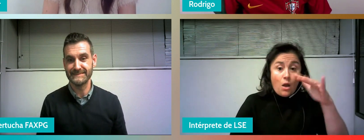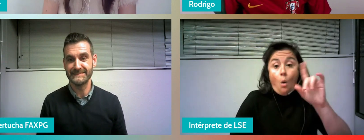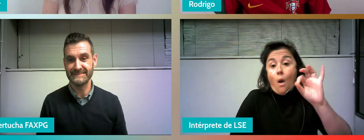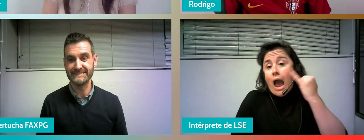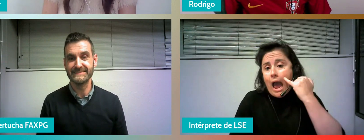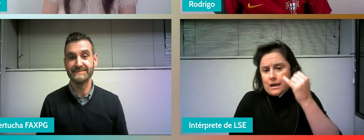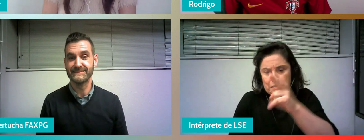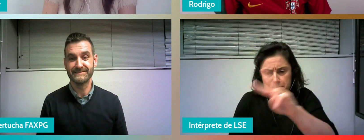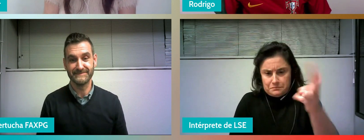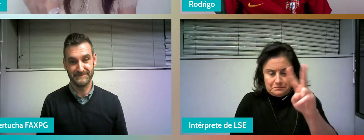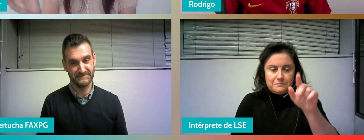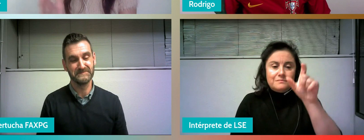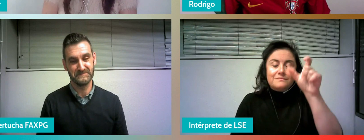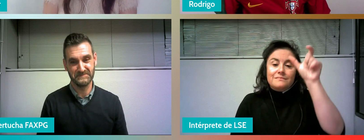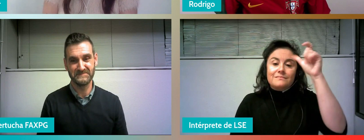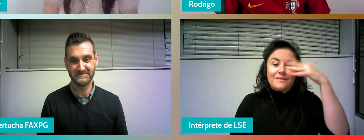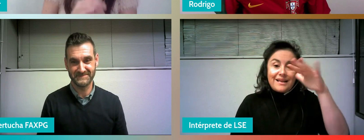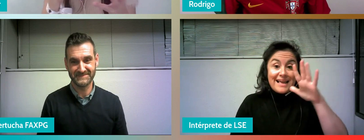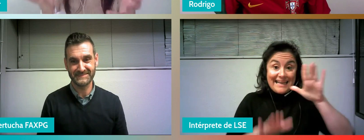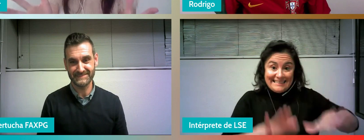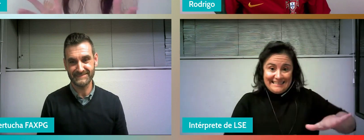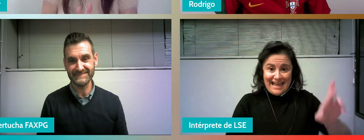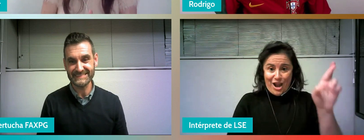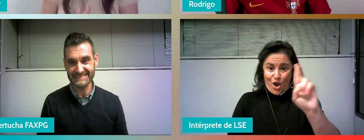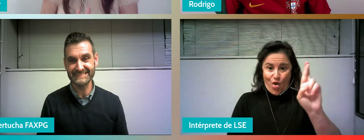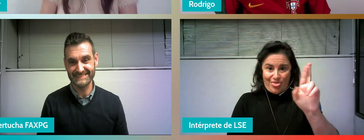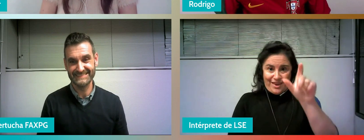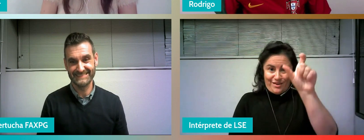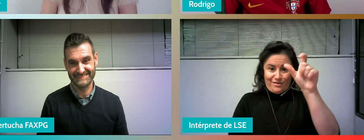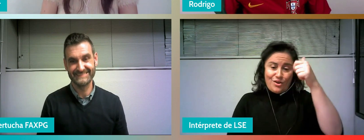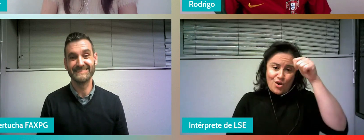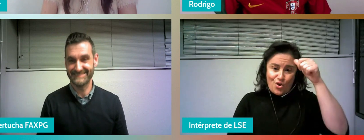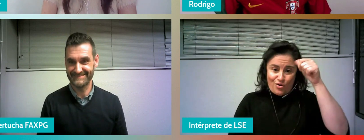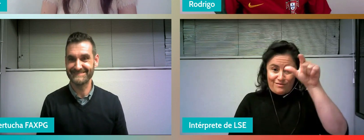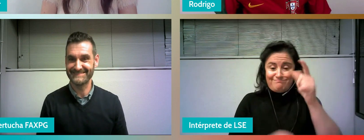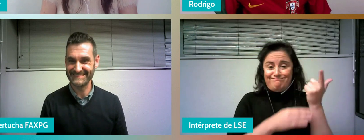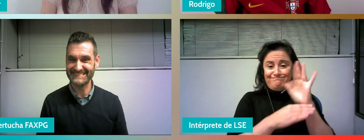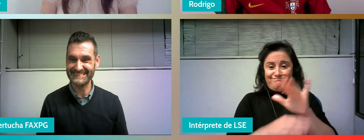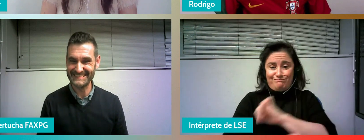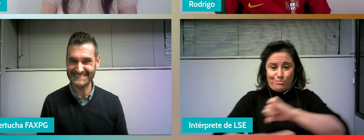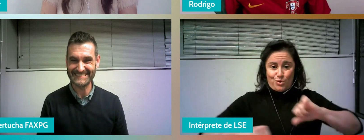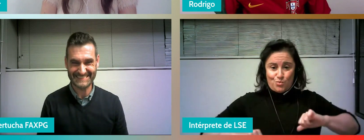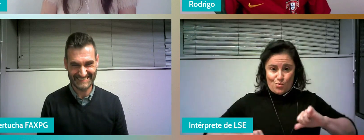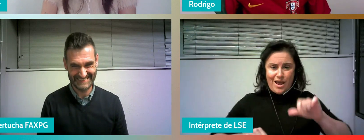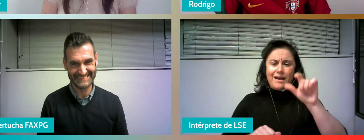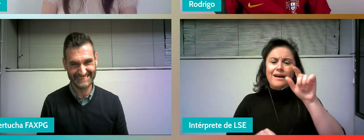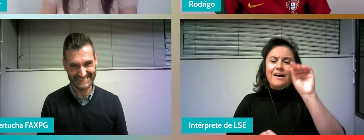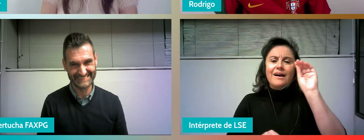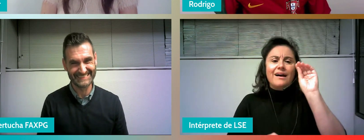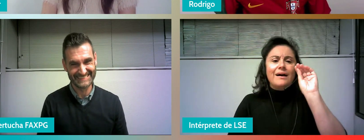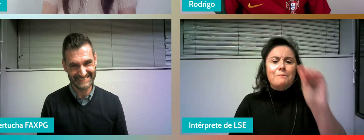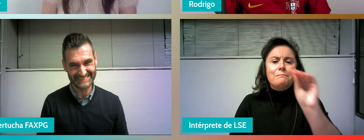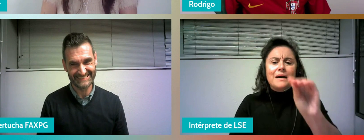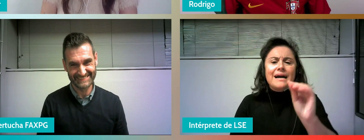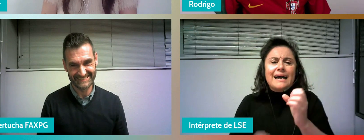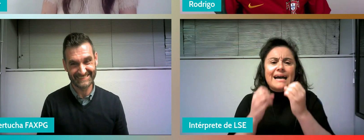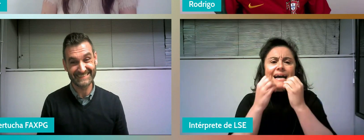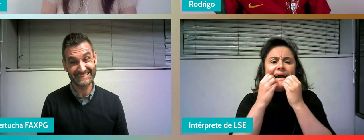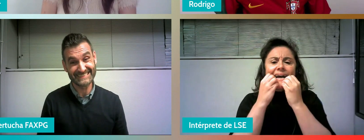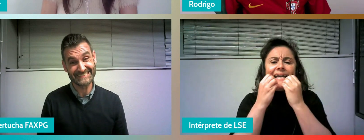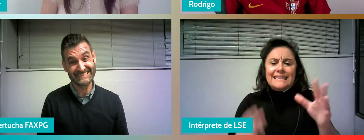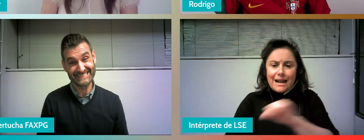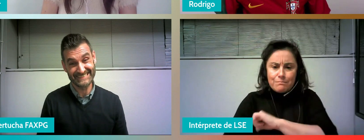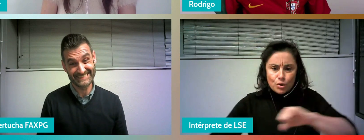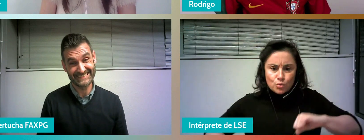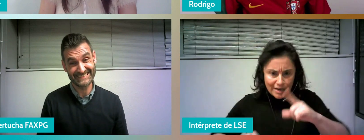tamén. Como temos aquí a Rodrigo, a representación lusófona no programa, que tal se vos dá o